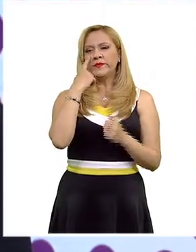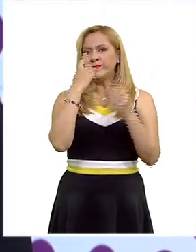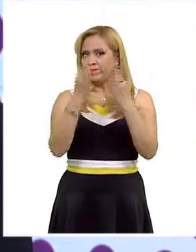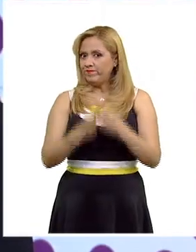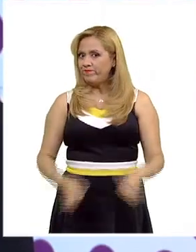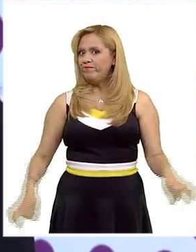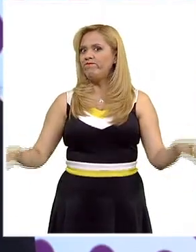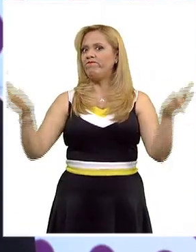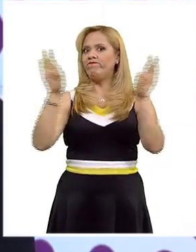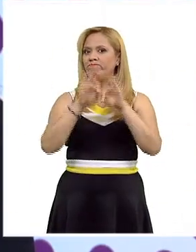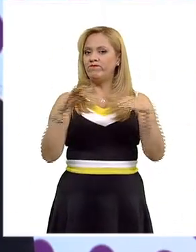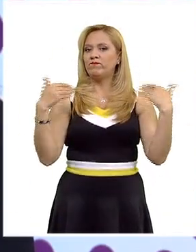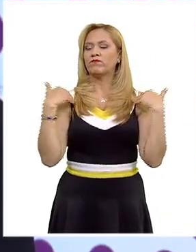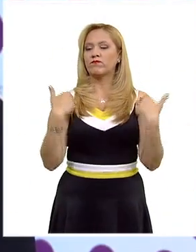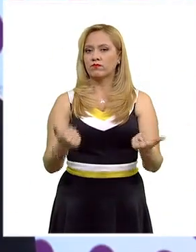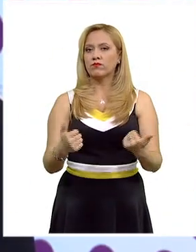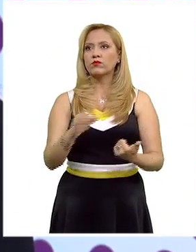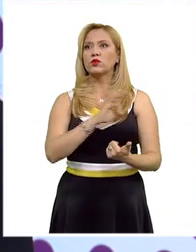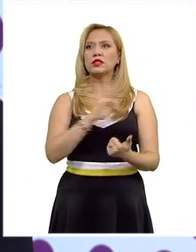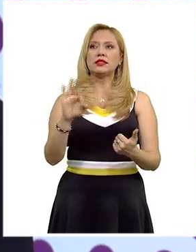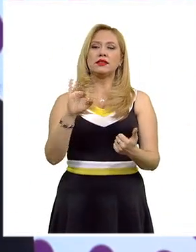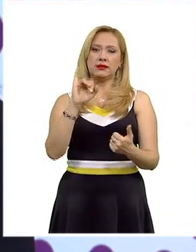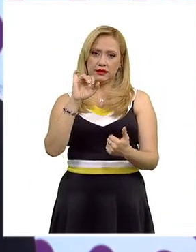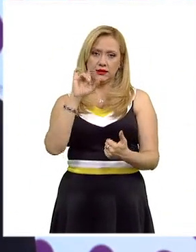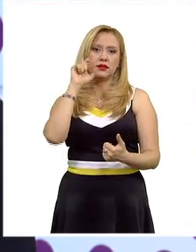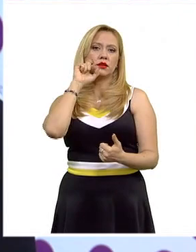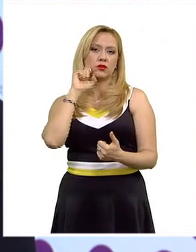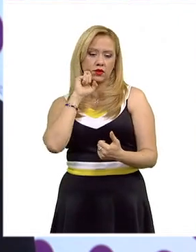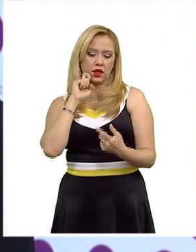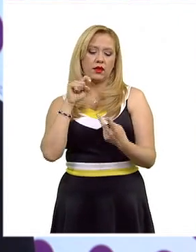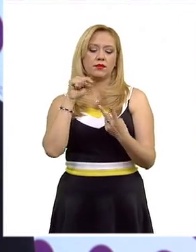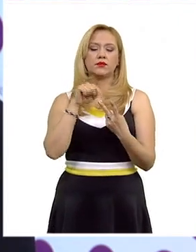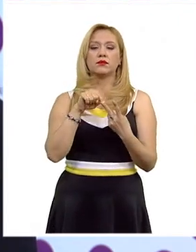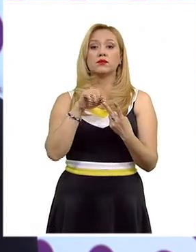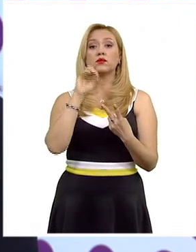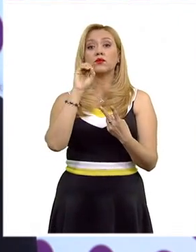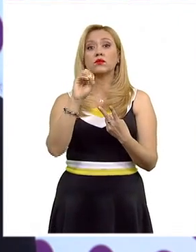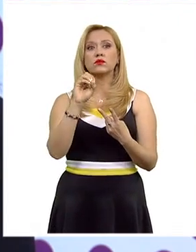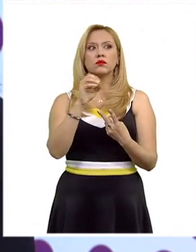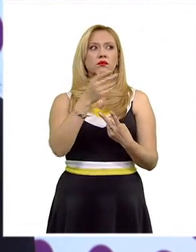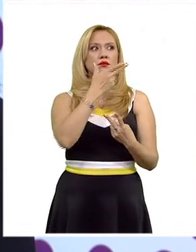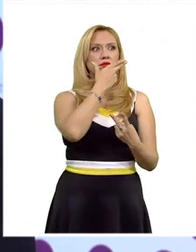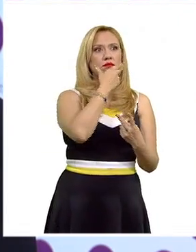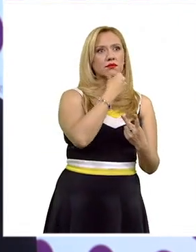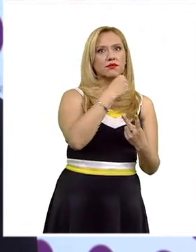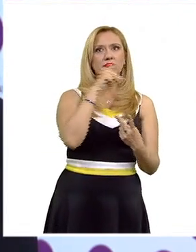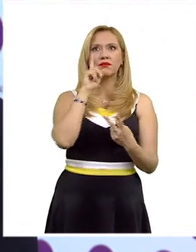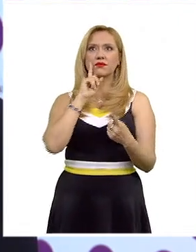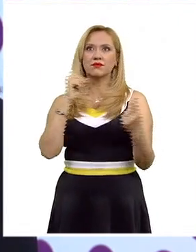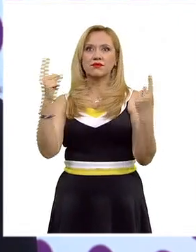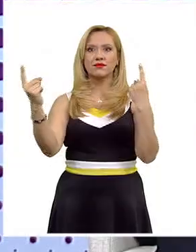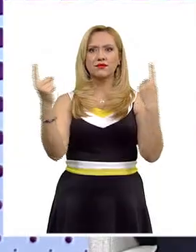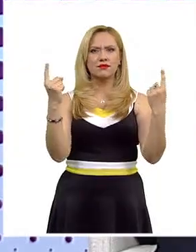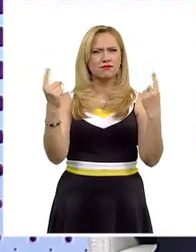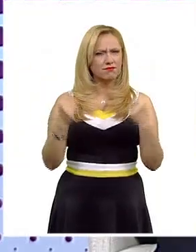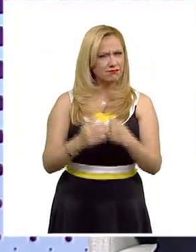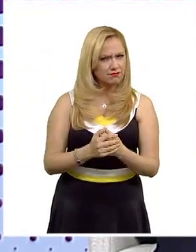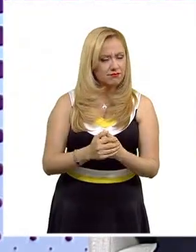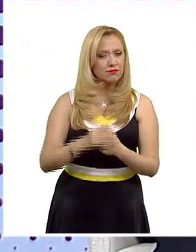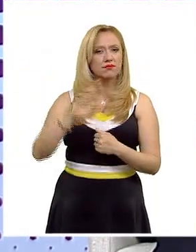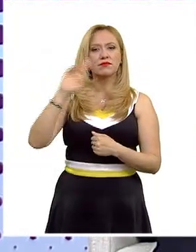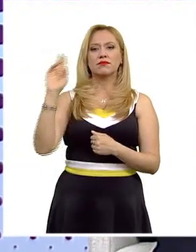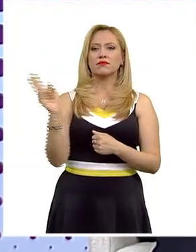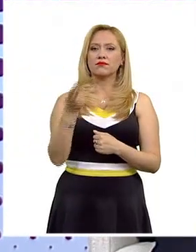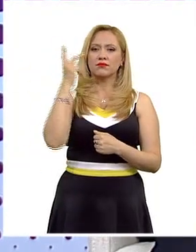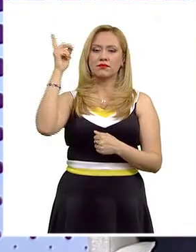que entendamos que puede haber acoso sexual, pero también puede haber acoso sexista. Este es un término que utiliza una académica de la Universidad de Yale